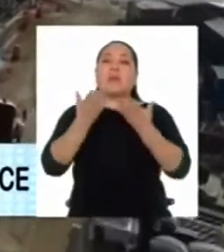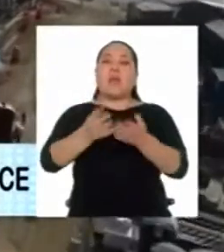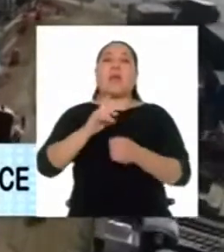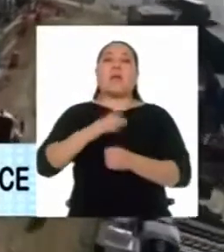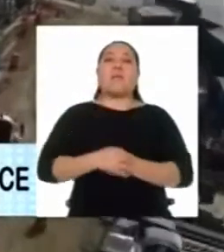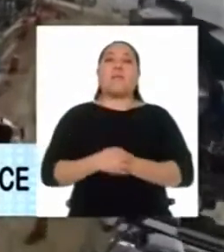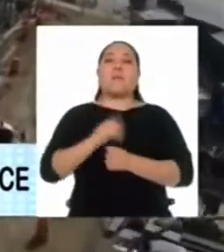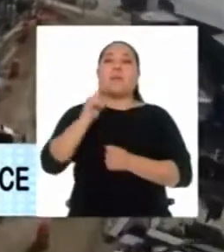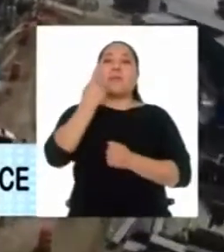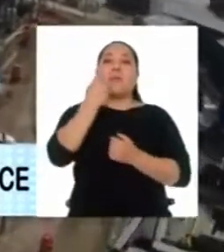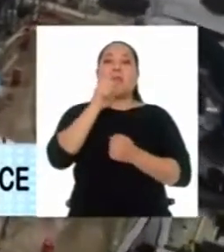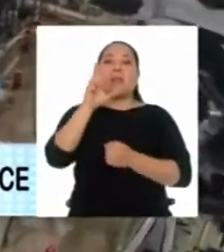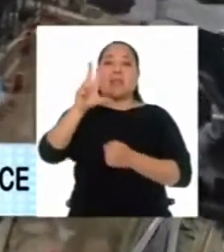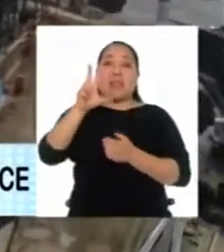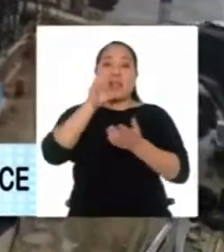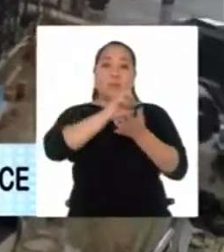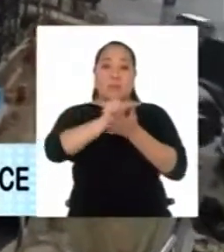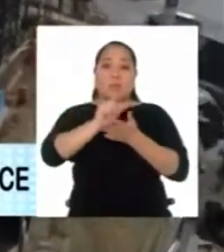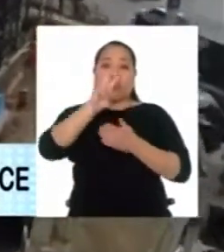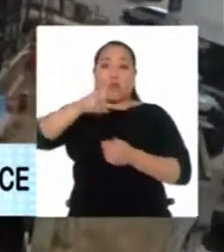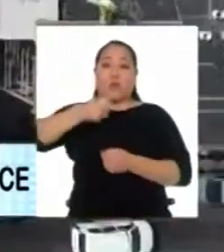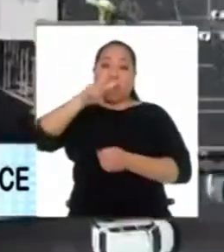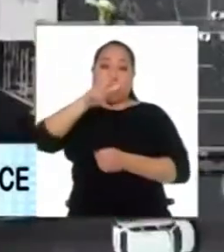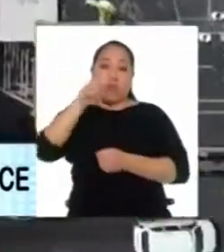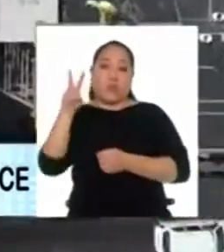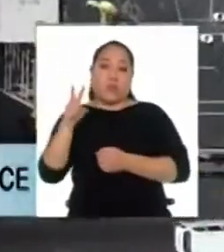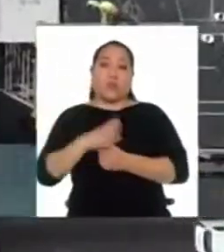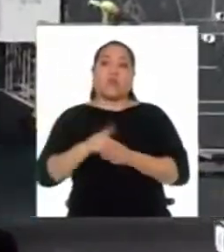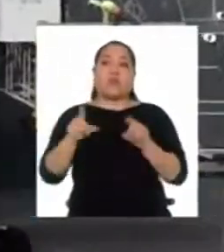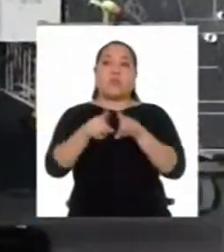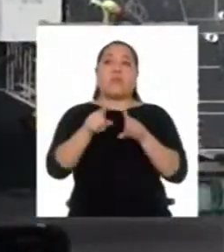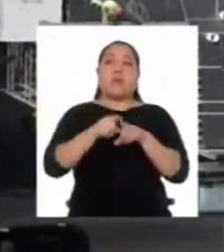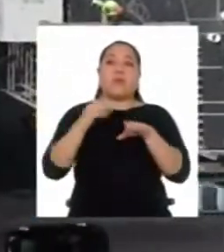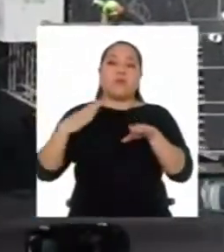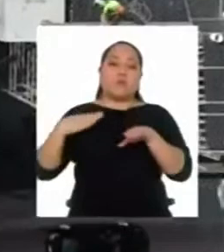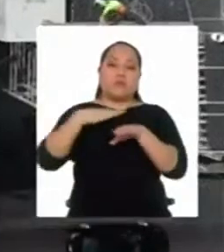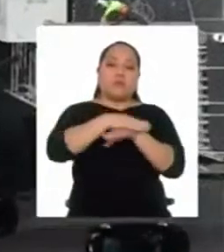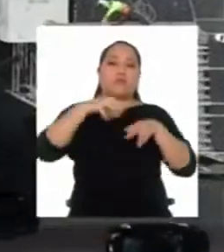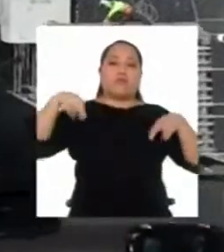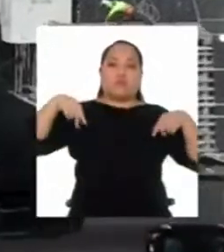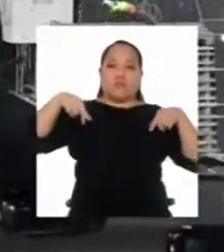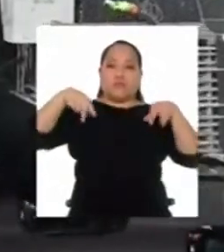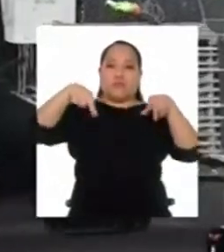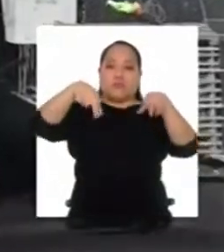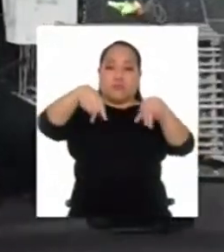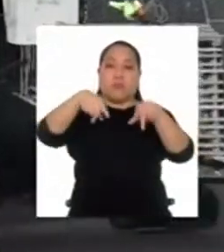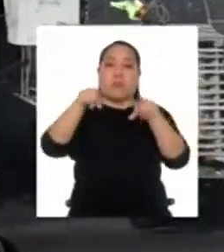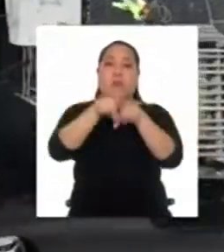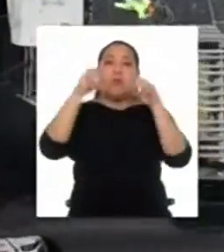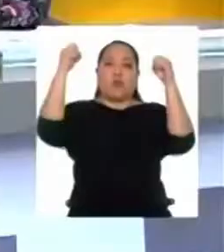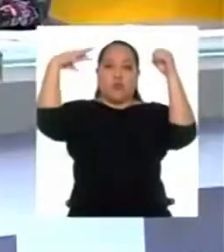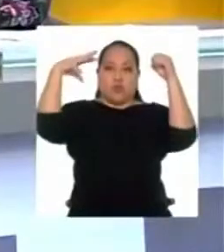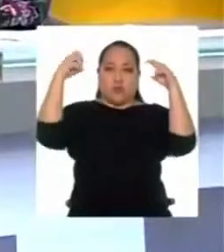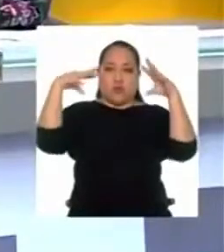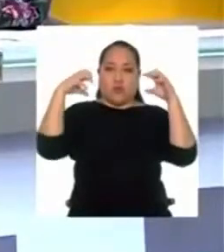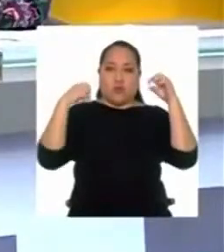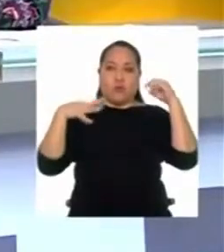en el primer trimestre del 2022. Además, contará con un área peatonal e iluminación.